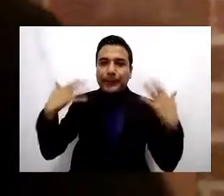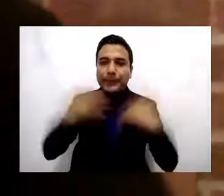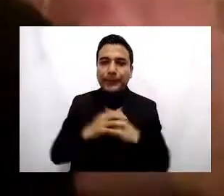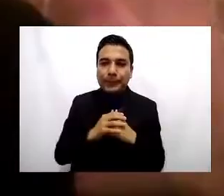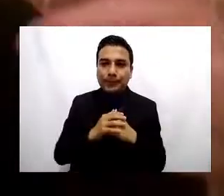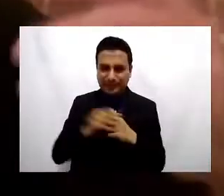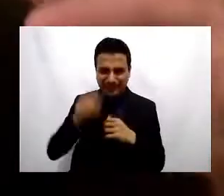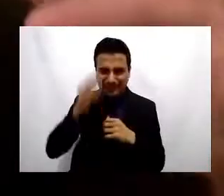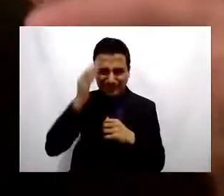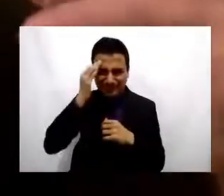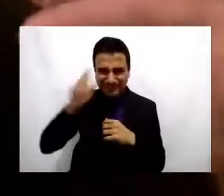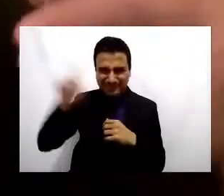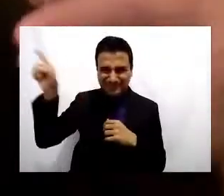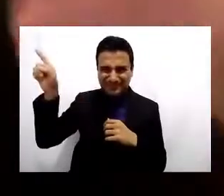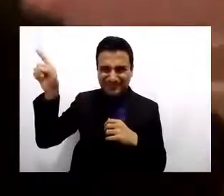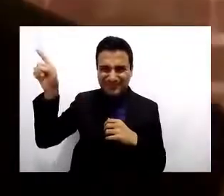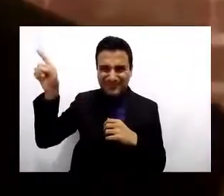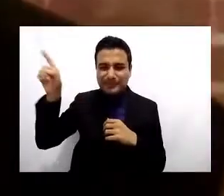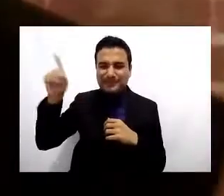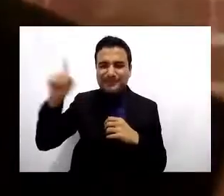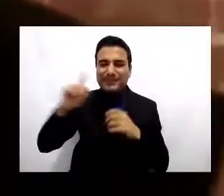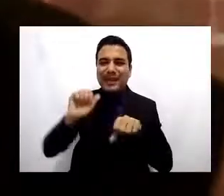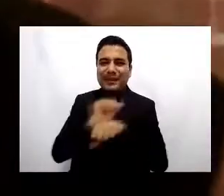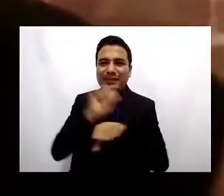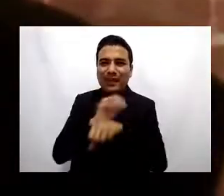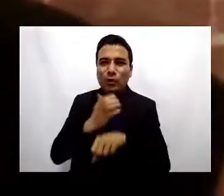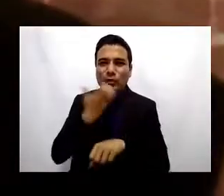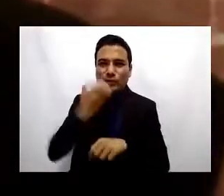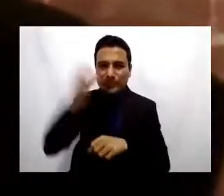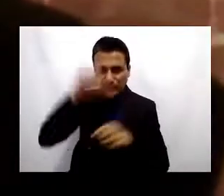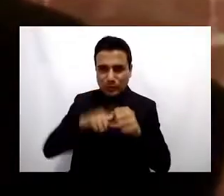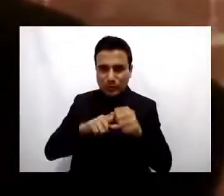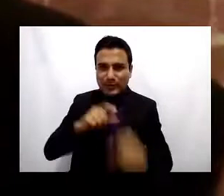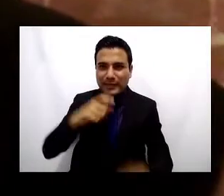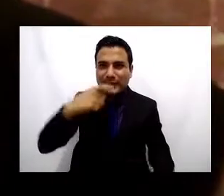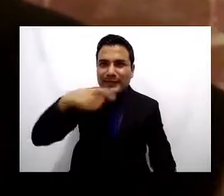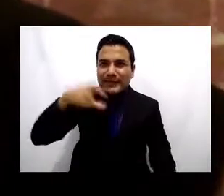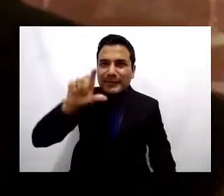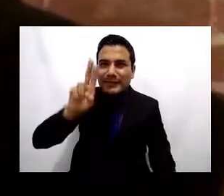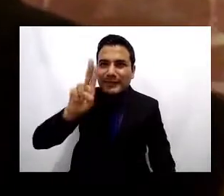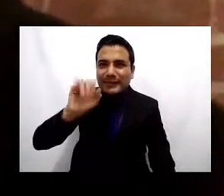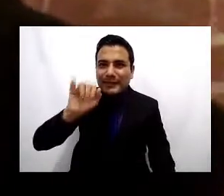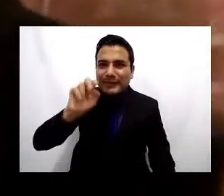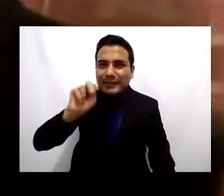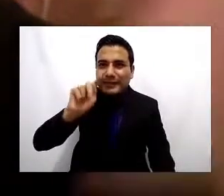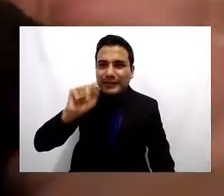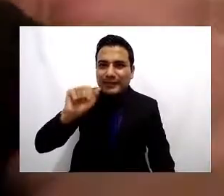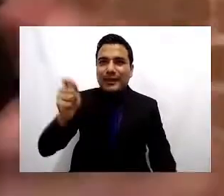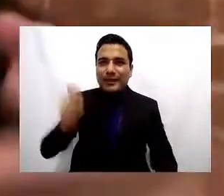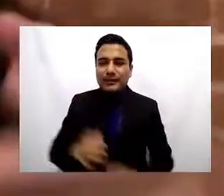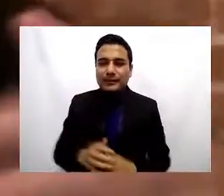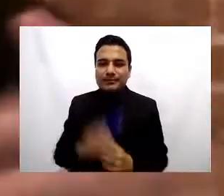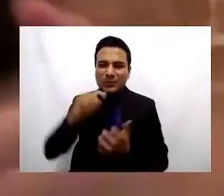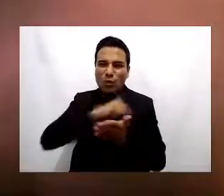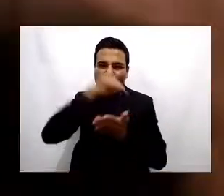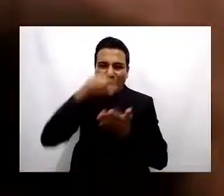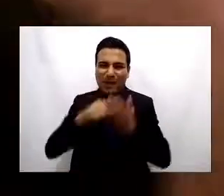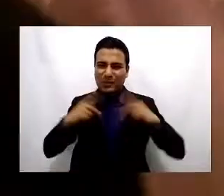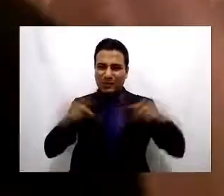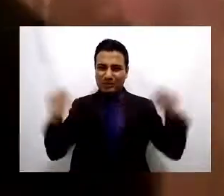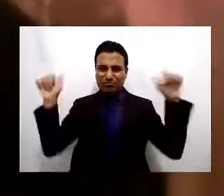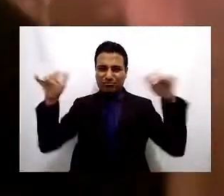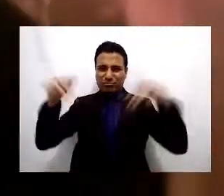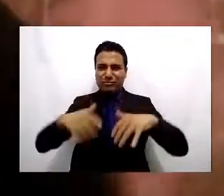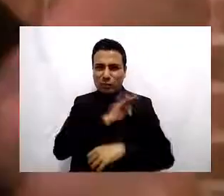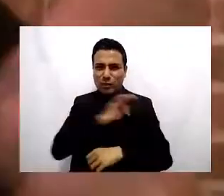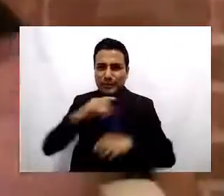La quinta es como el lugar donde uno puede ir los domingos y tener una pileta de natación, en el mejor de